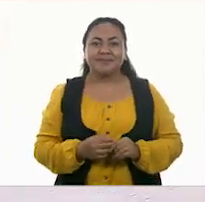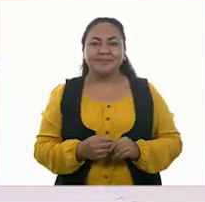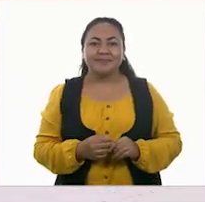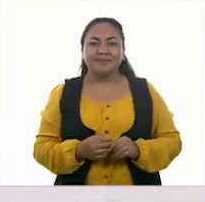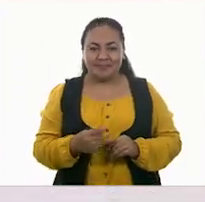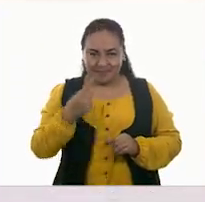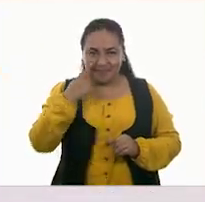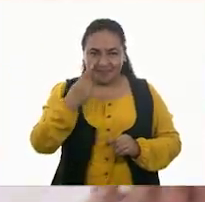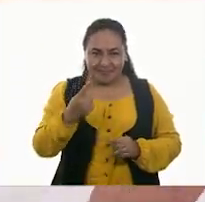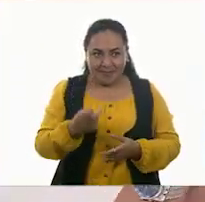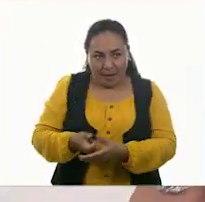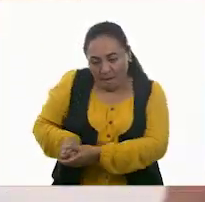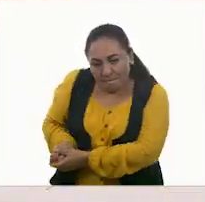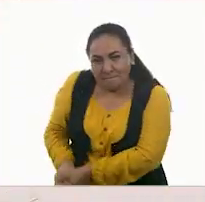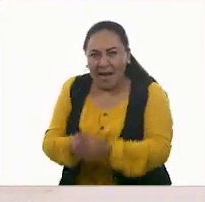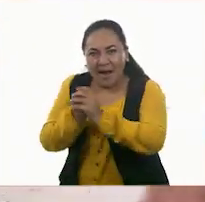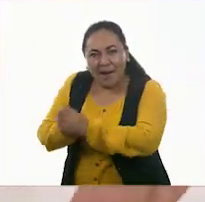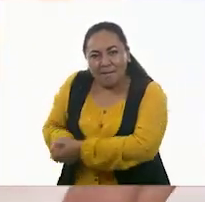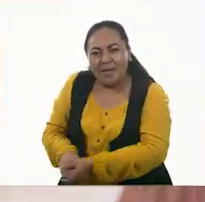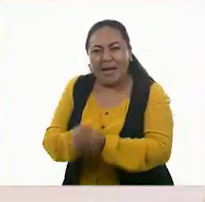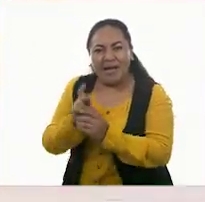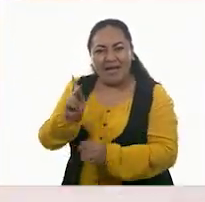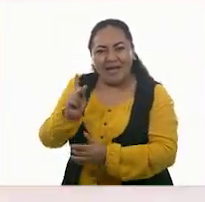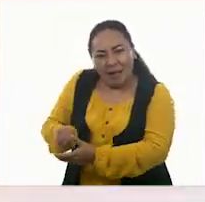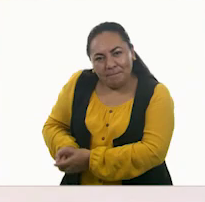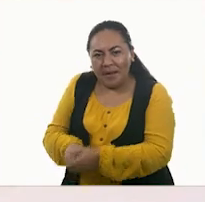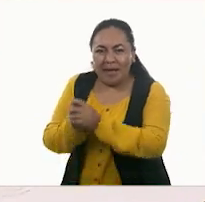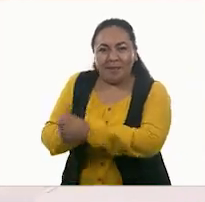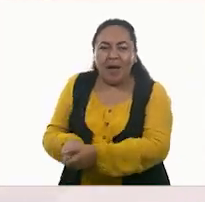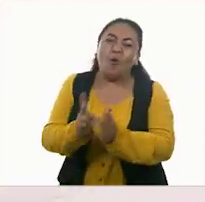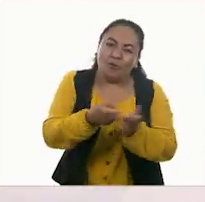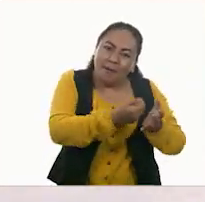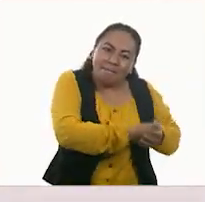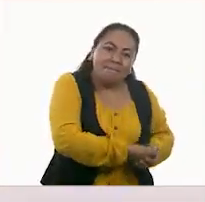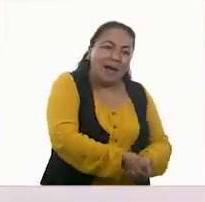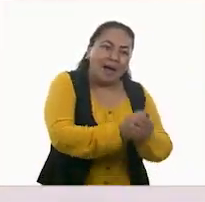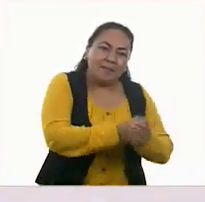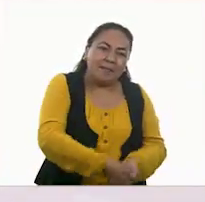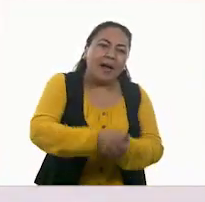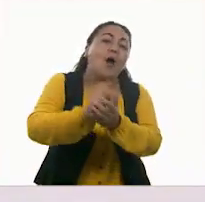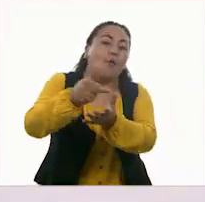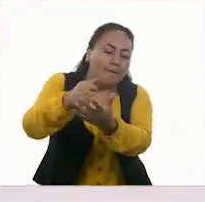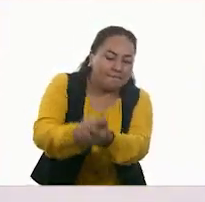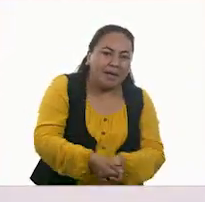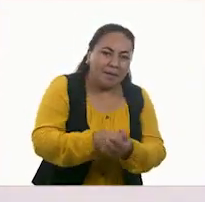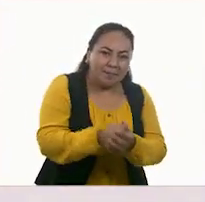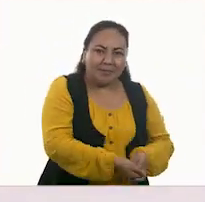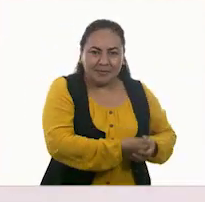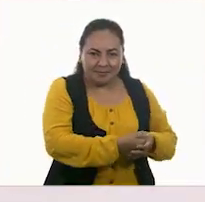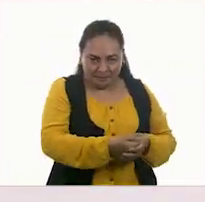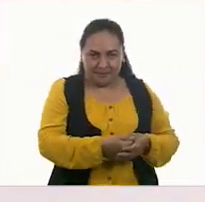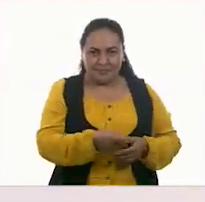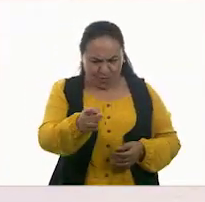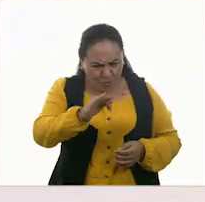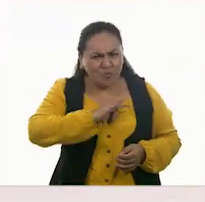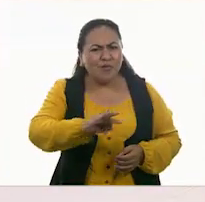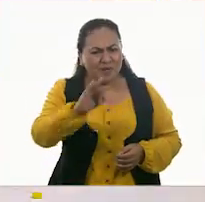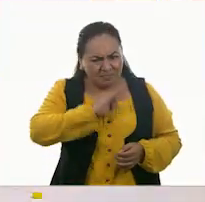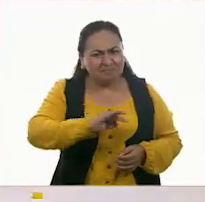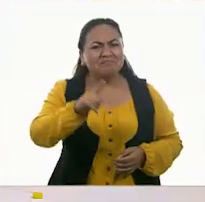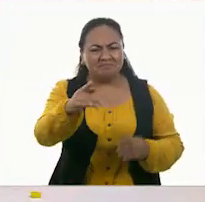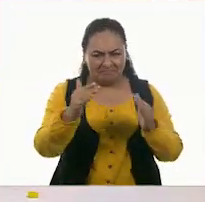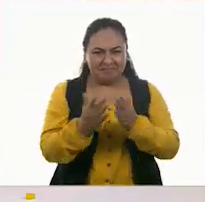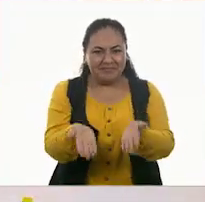venga. Uno y uno. Excelente, venga. Vamos, tú puedes. Vamos, allá en casita.